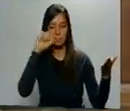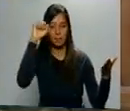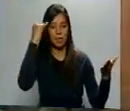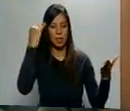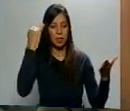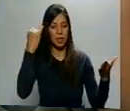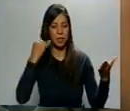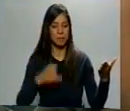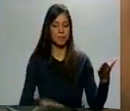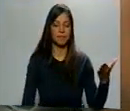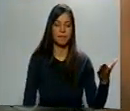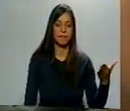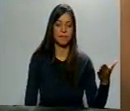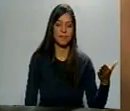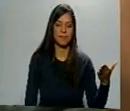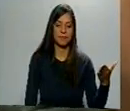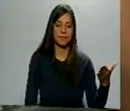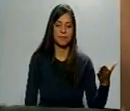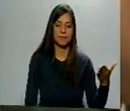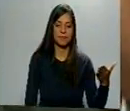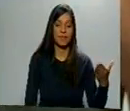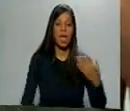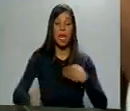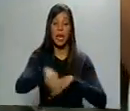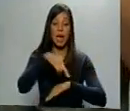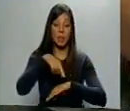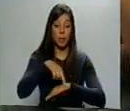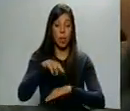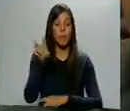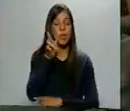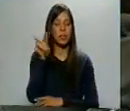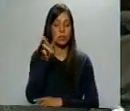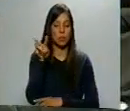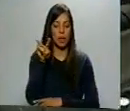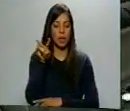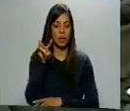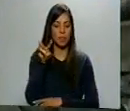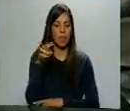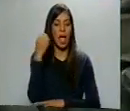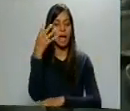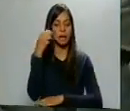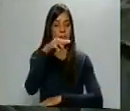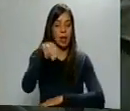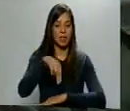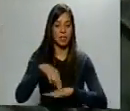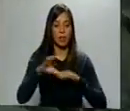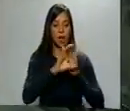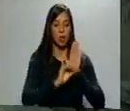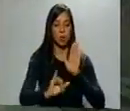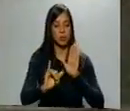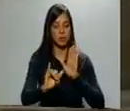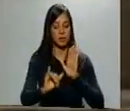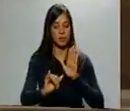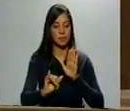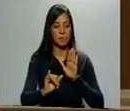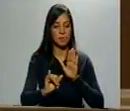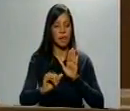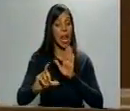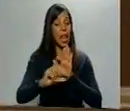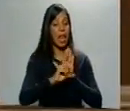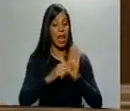Gracias, Presidente. República Bolivariana de Venezuela, Asamblea Nacional Constituyente,